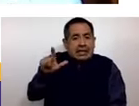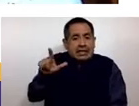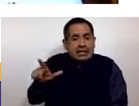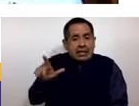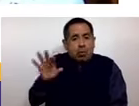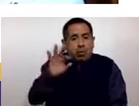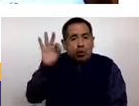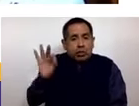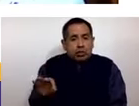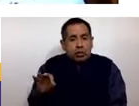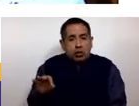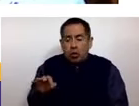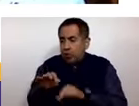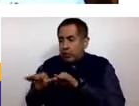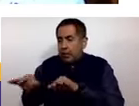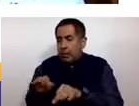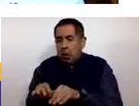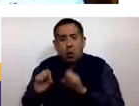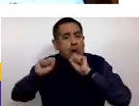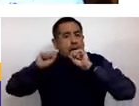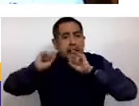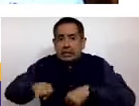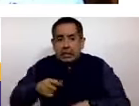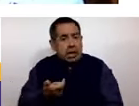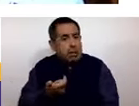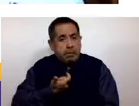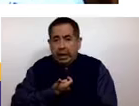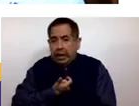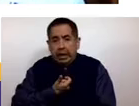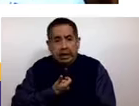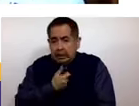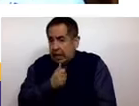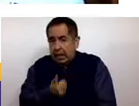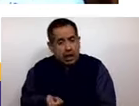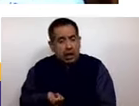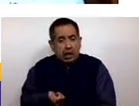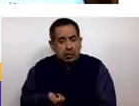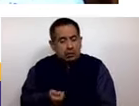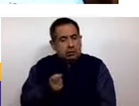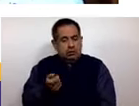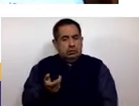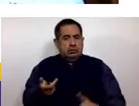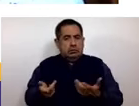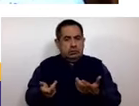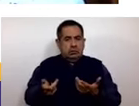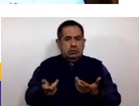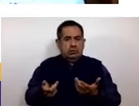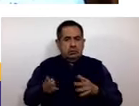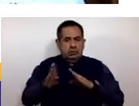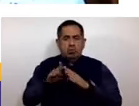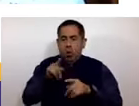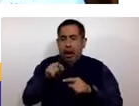67% tiene un trabajo no remunerado. Entre ellos, o sea, aquí cuentan